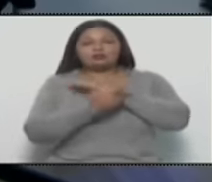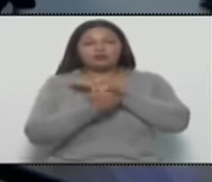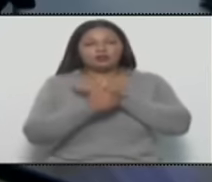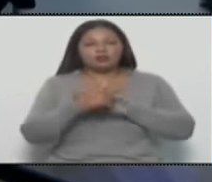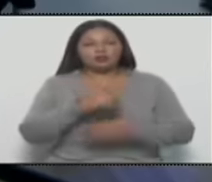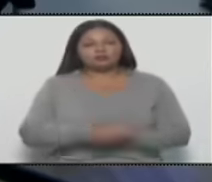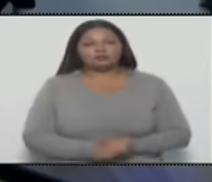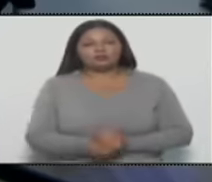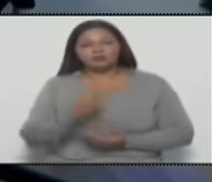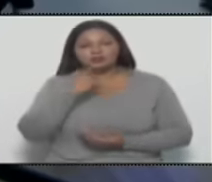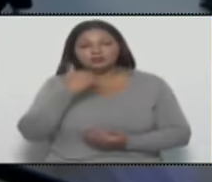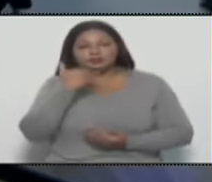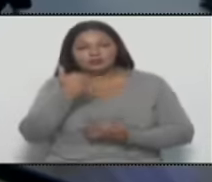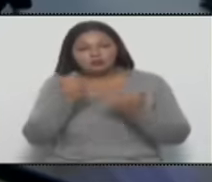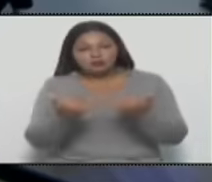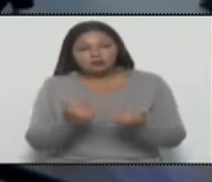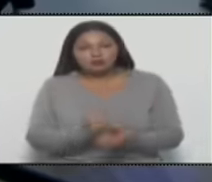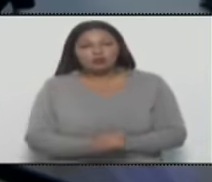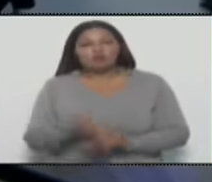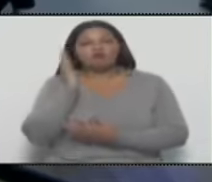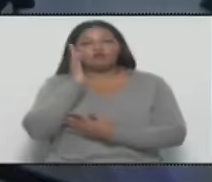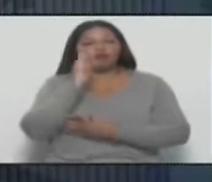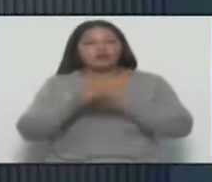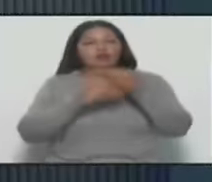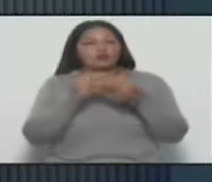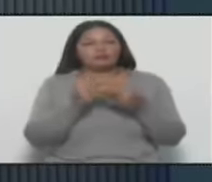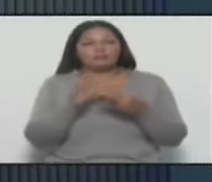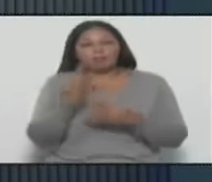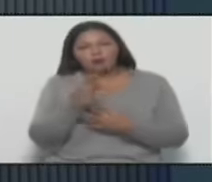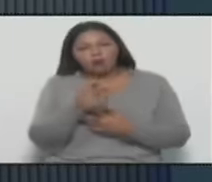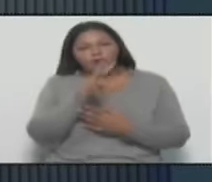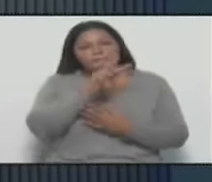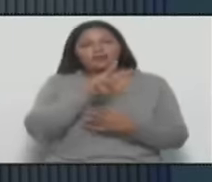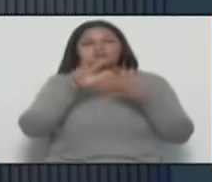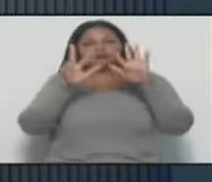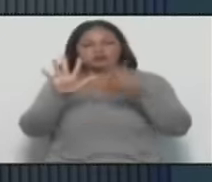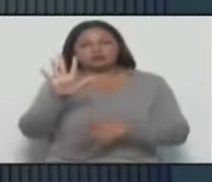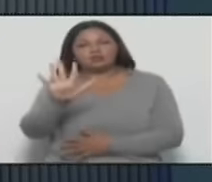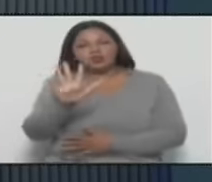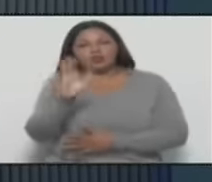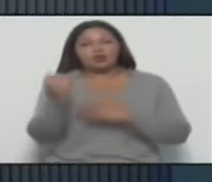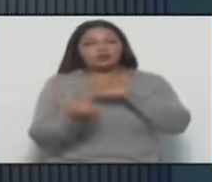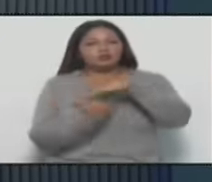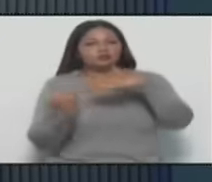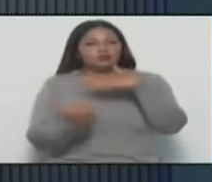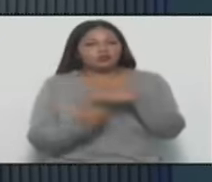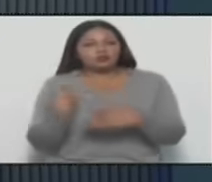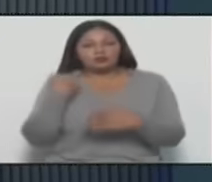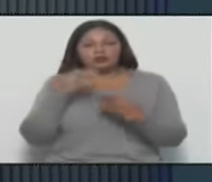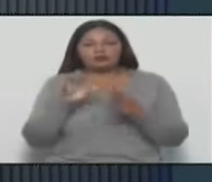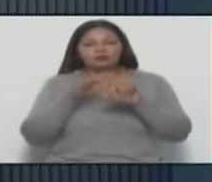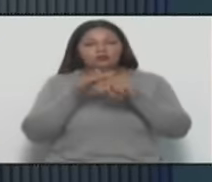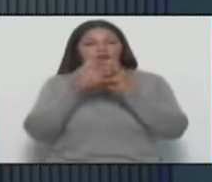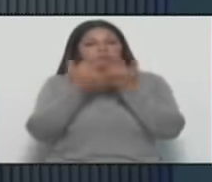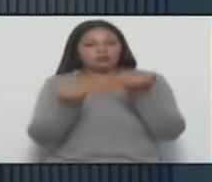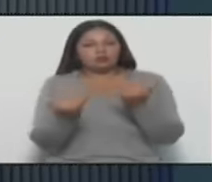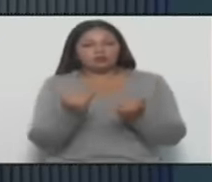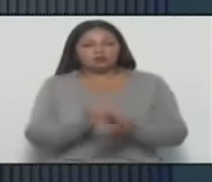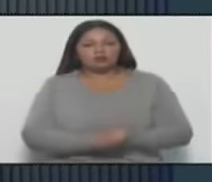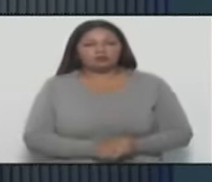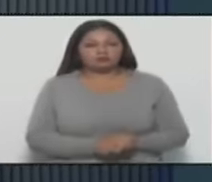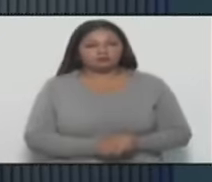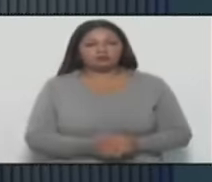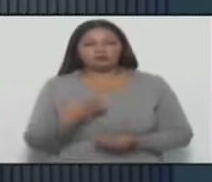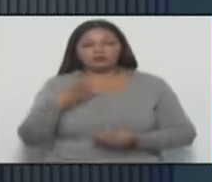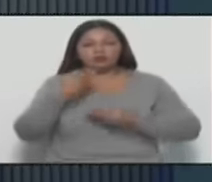decía recientemente en un foro que estaba que habían aproximadamente 25 instituciones víctimas de este ciberataque, incluso se